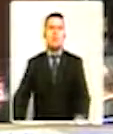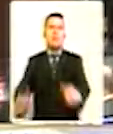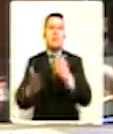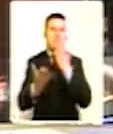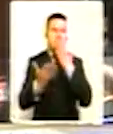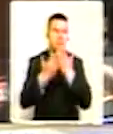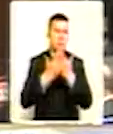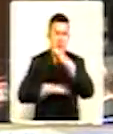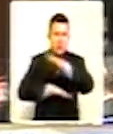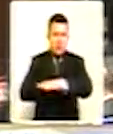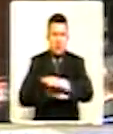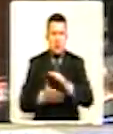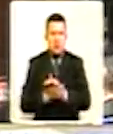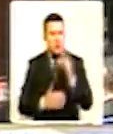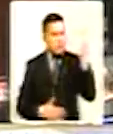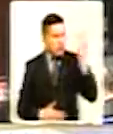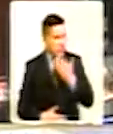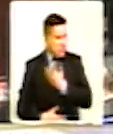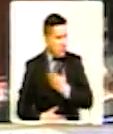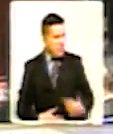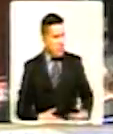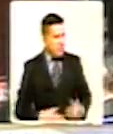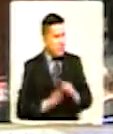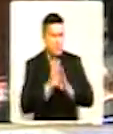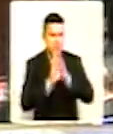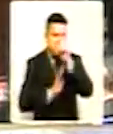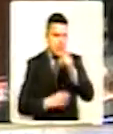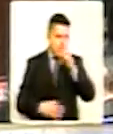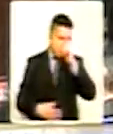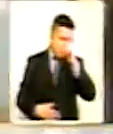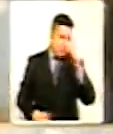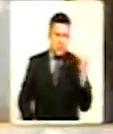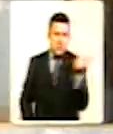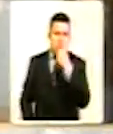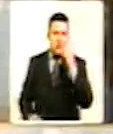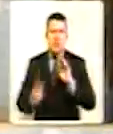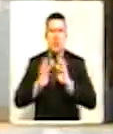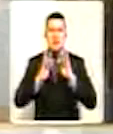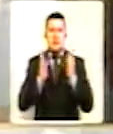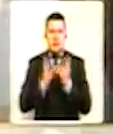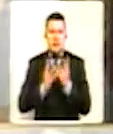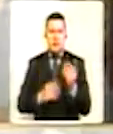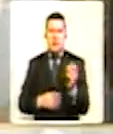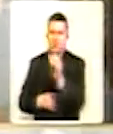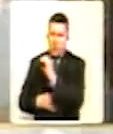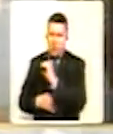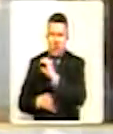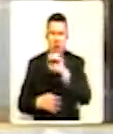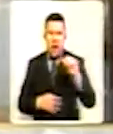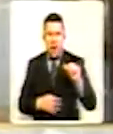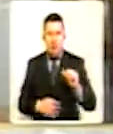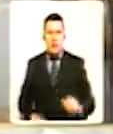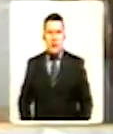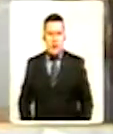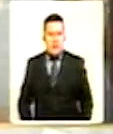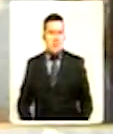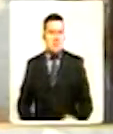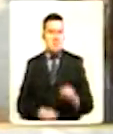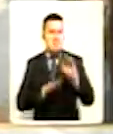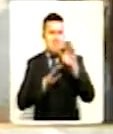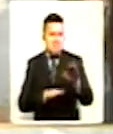Muy buenas tardes, señor presidente, honorables senadoras y senadores,